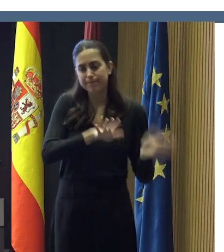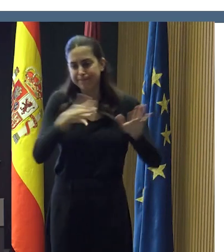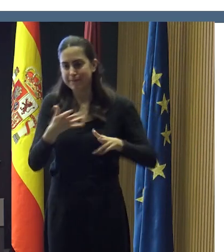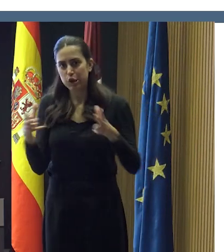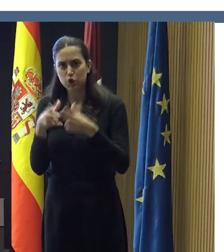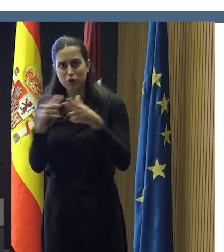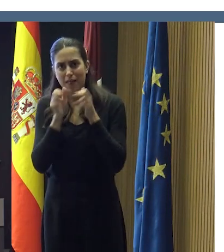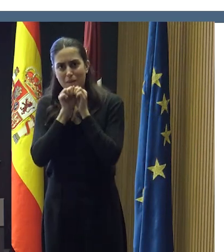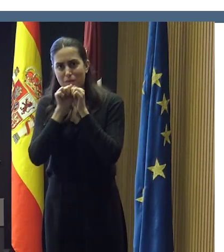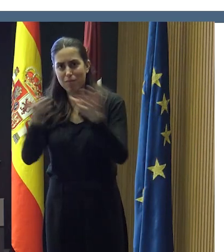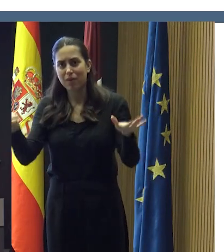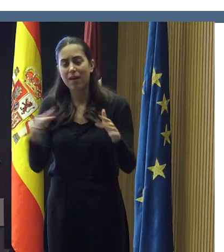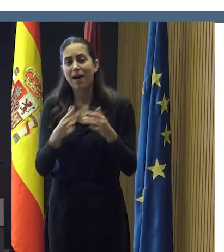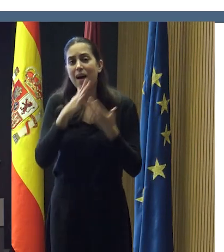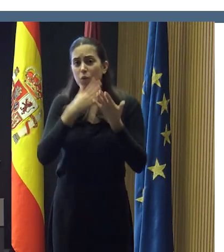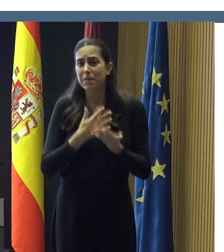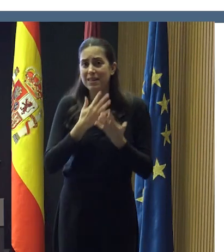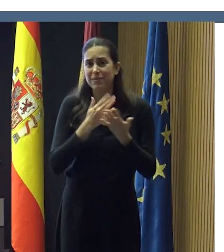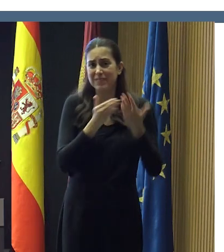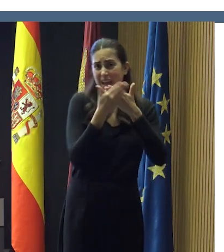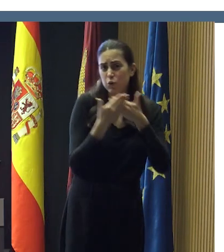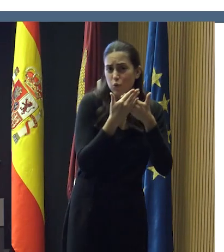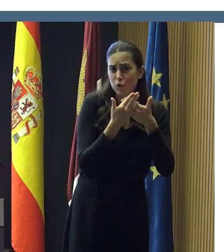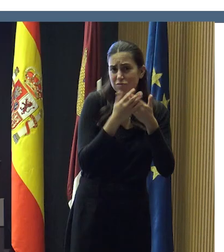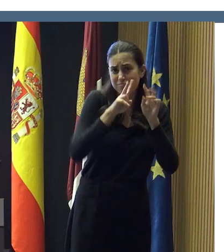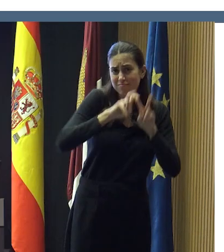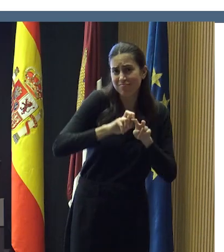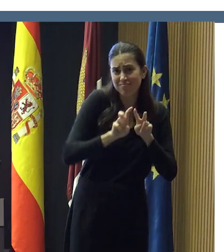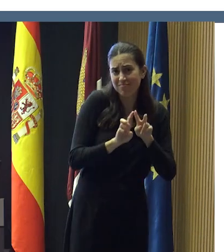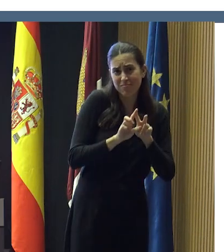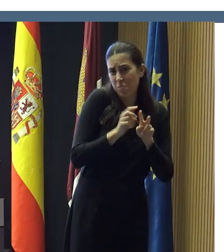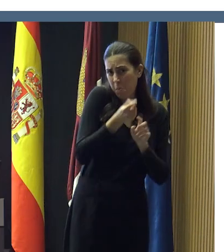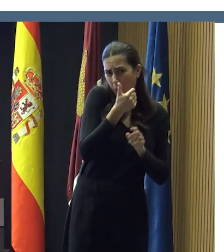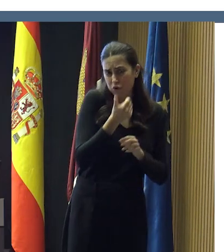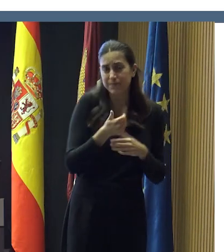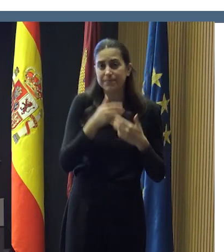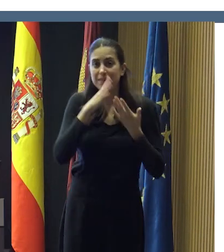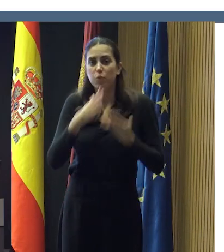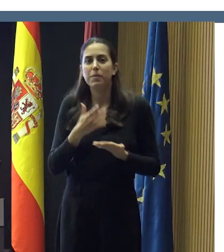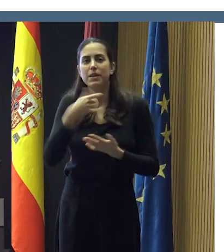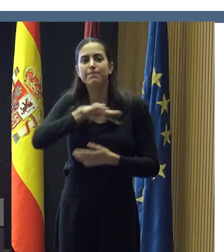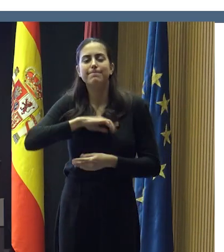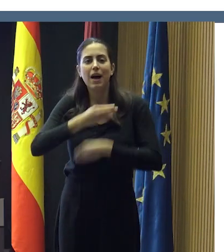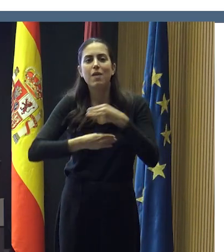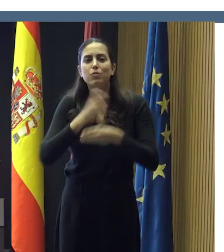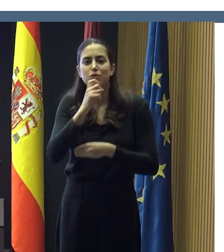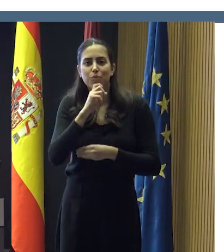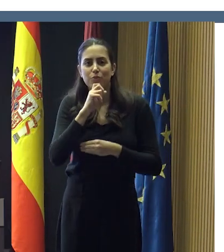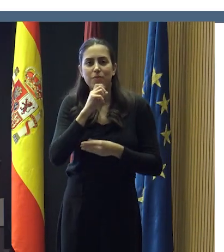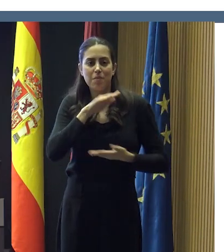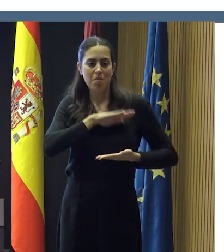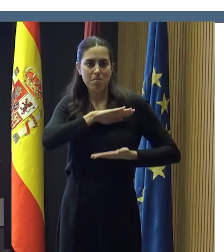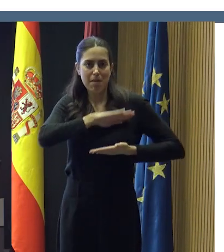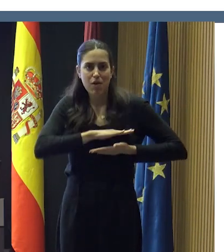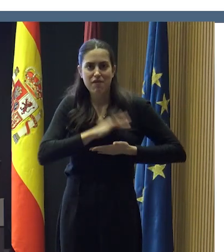general, ¿no? Ahora mismo solamente hay algunos estudios, ¿no? que lo demuestran. Pero a día de hoy, por ejemplo, ¿qué es lo que se hace? Mamografía